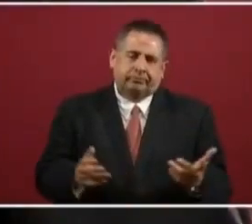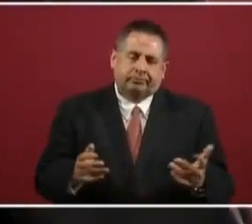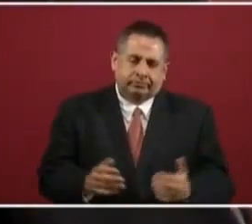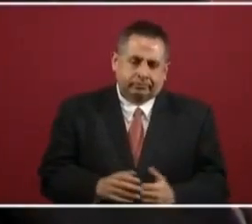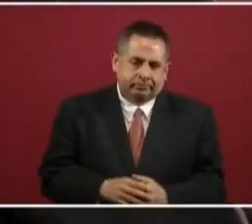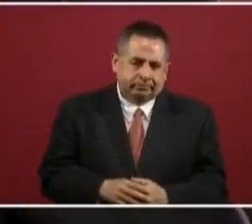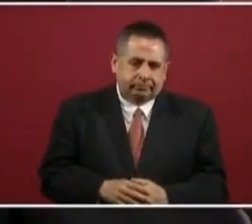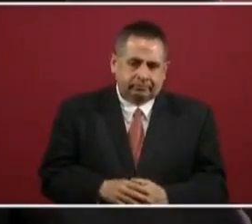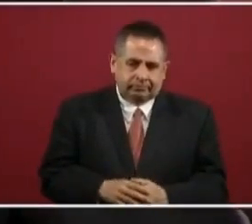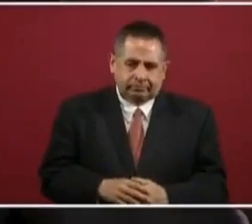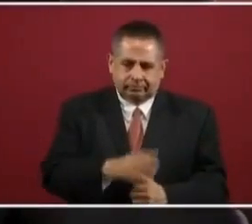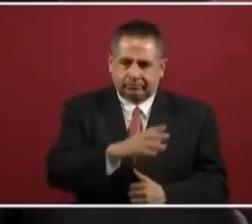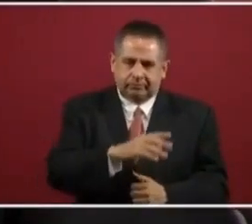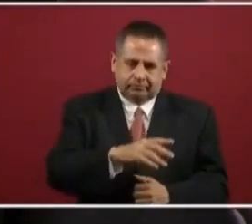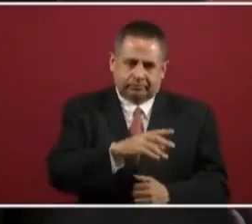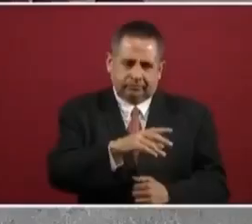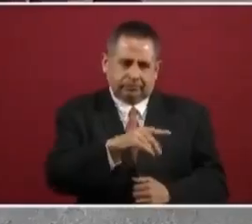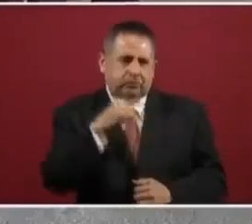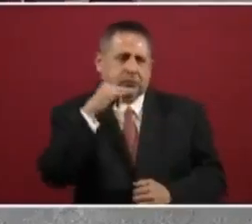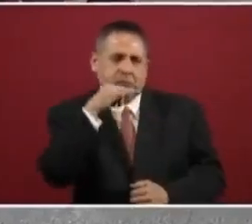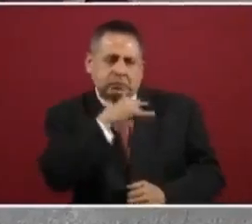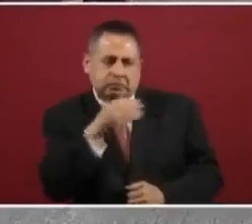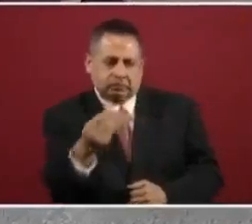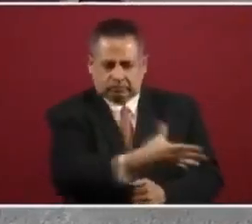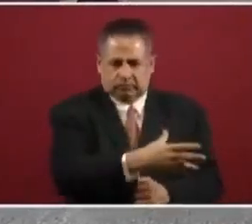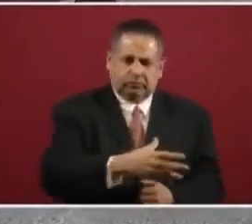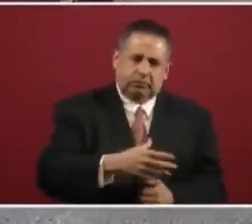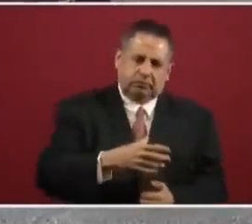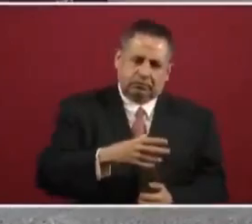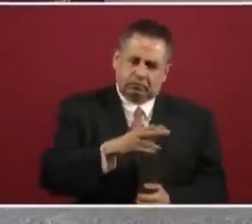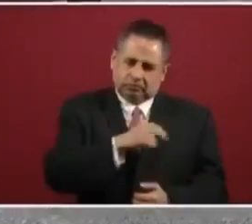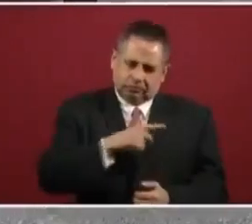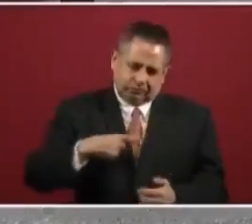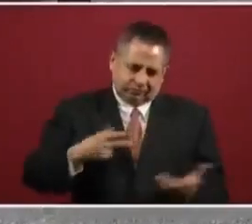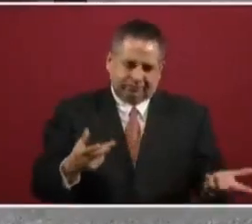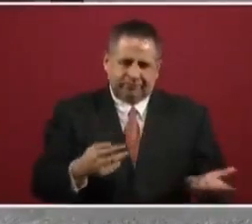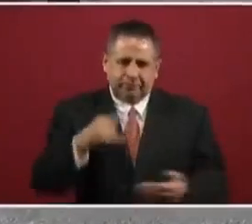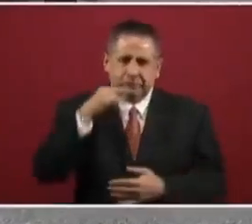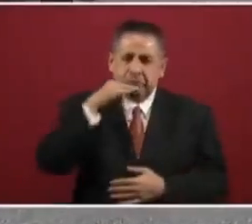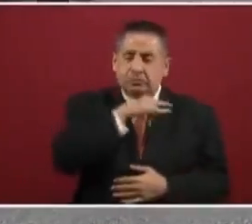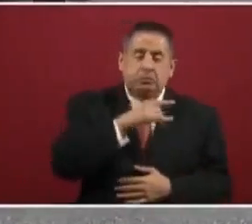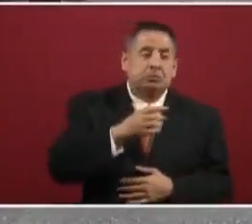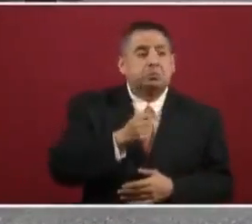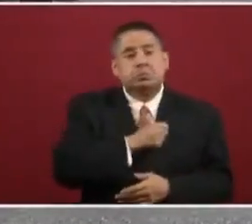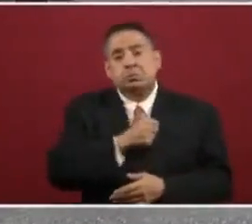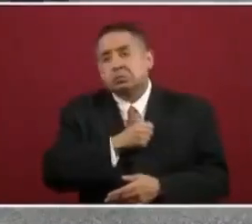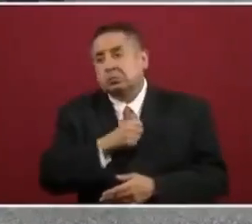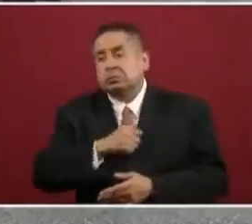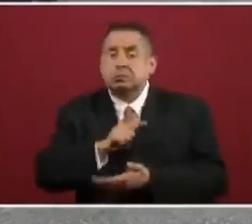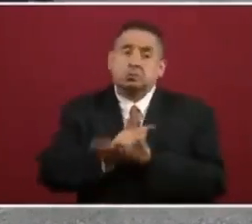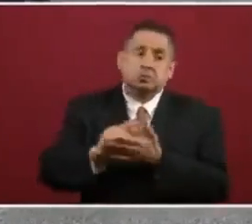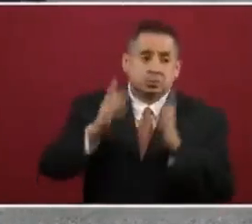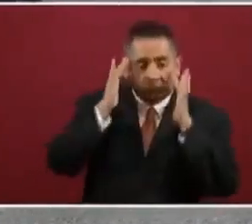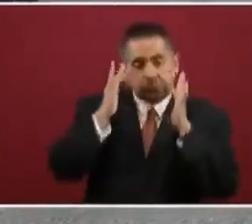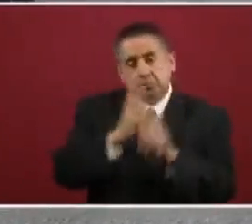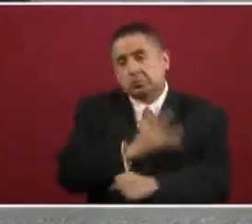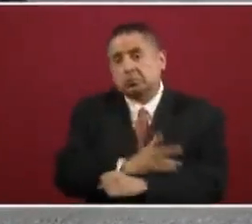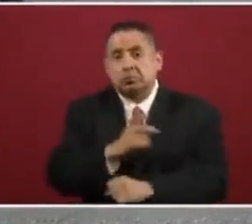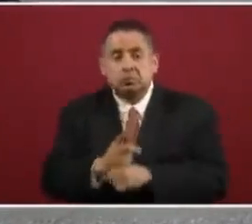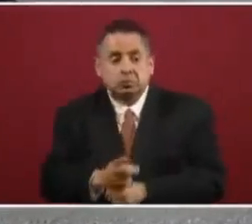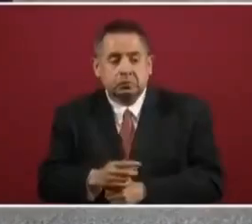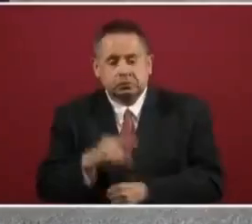que no sean hipócritas pues que no se den baños de pureza de repente se